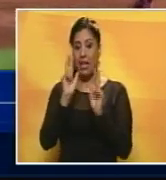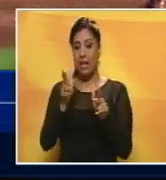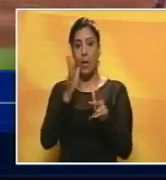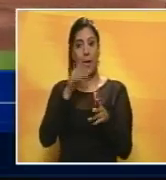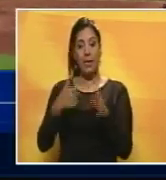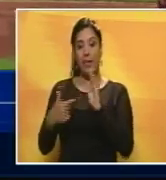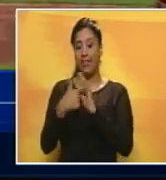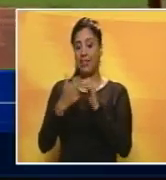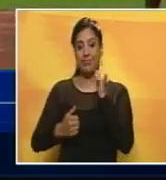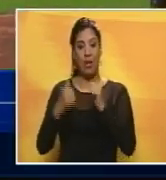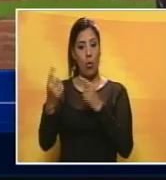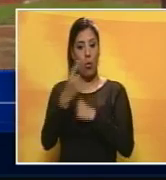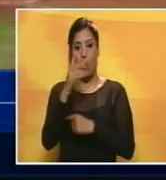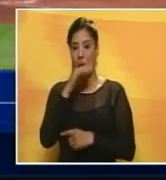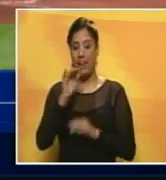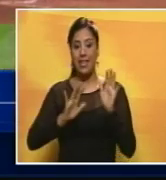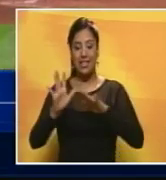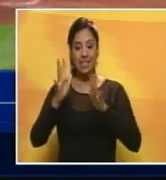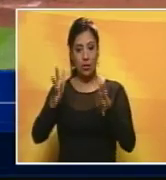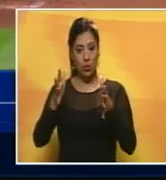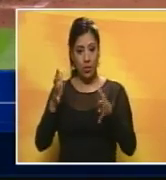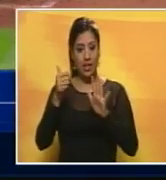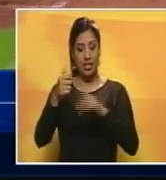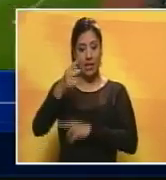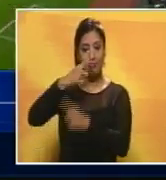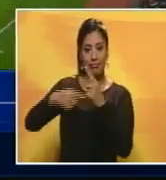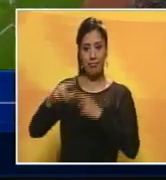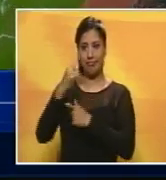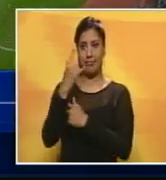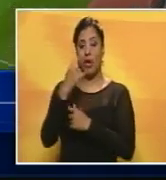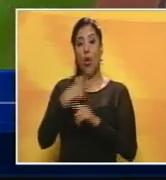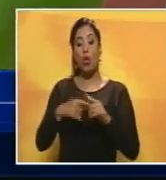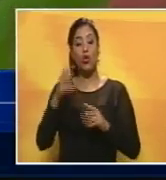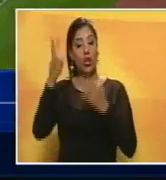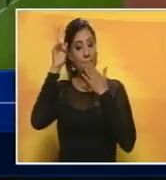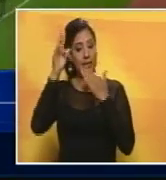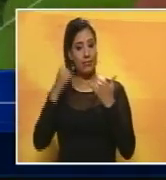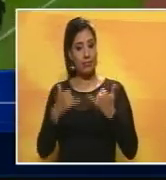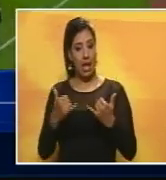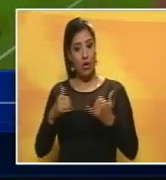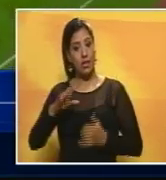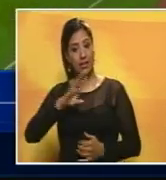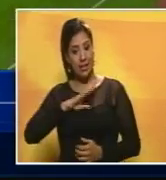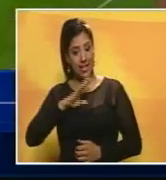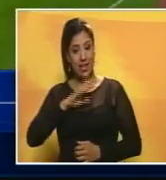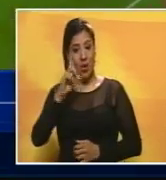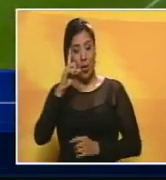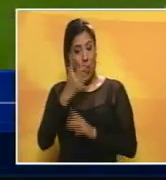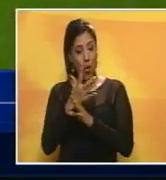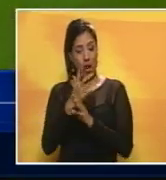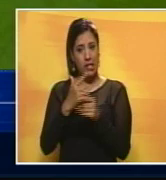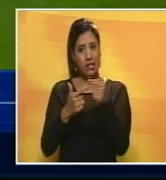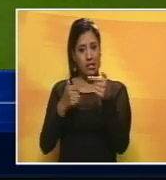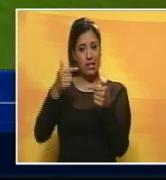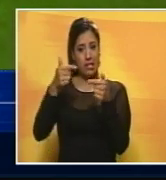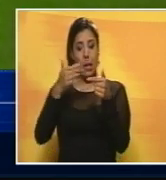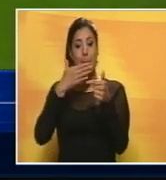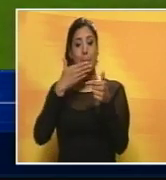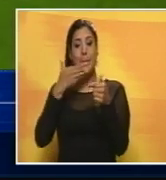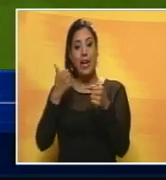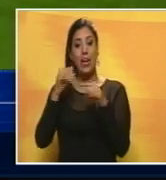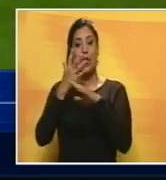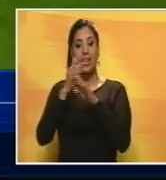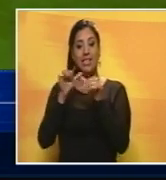permitir carreras y deja su récord en 15 triunfos y 6 reveses. Los indios ahora se encuentran a un juego de igualar la